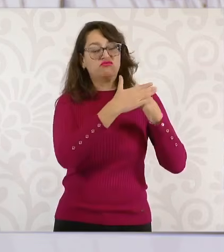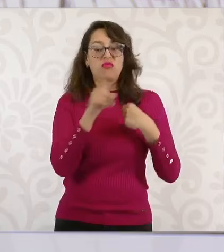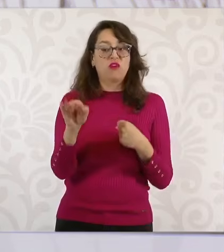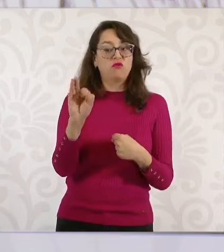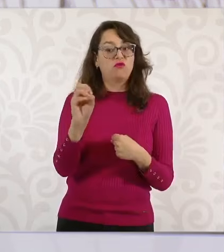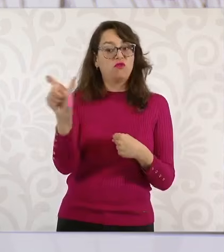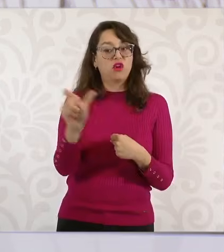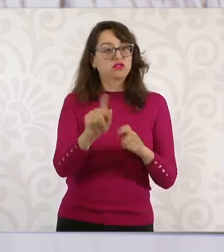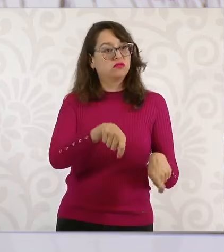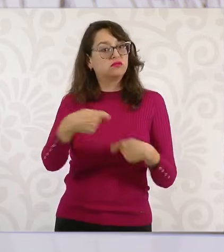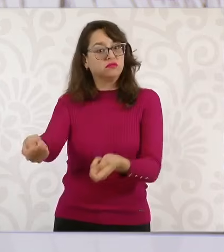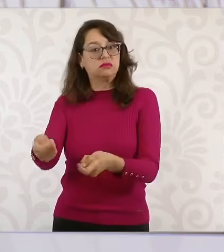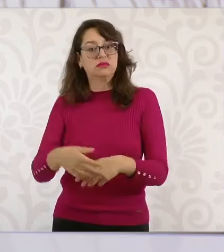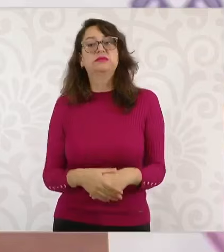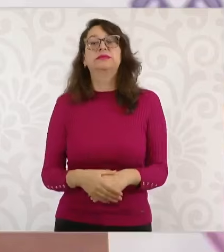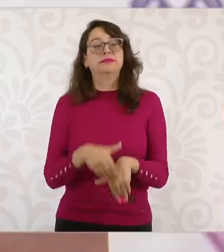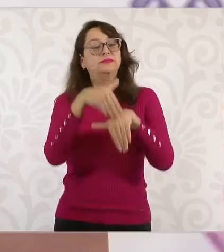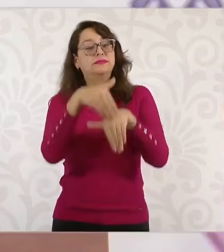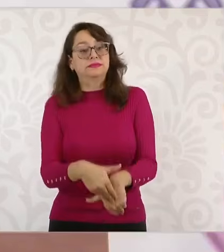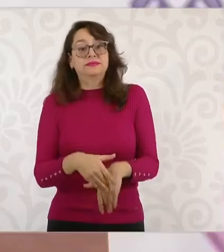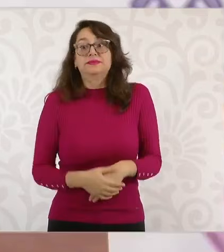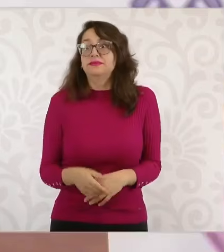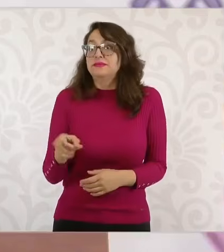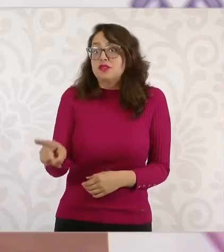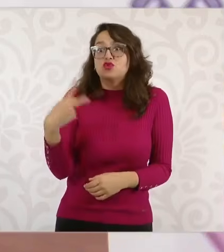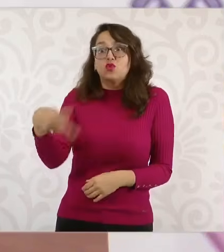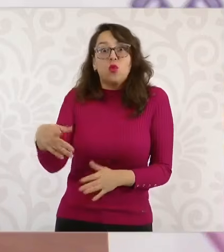llegara Fox. En su libro Labastida.